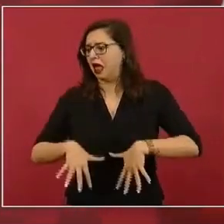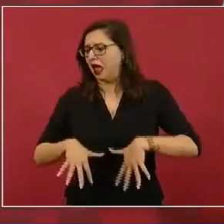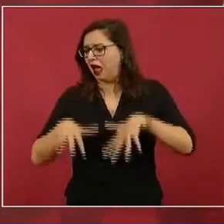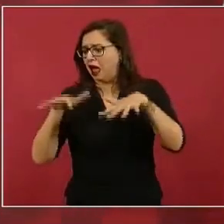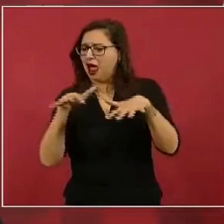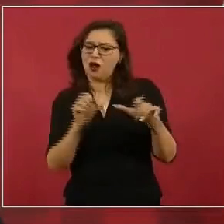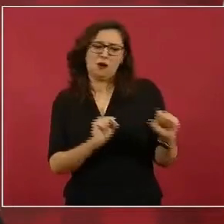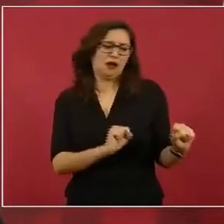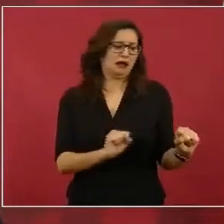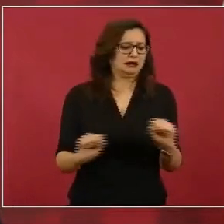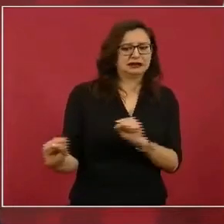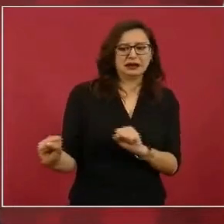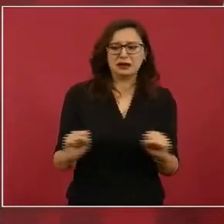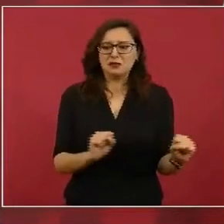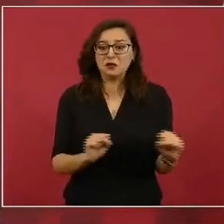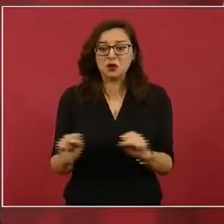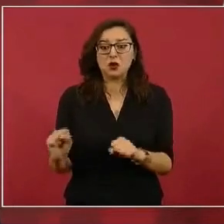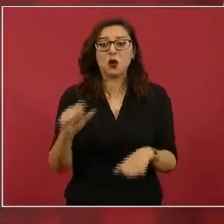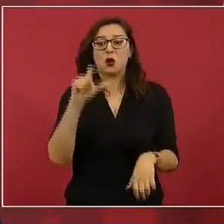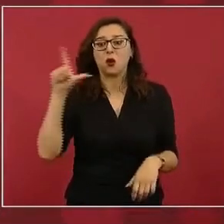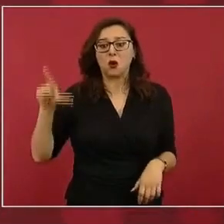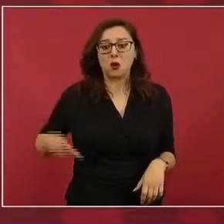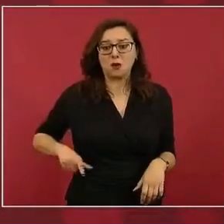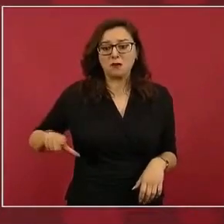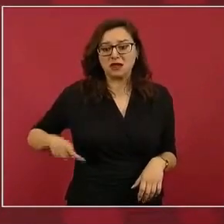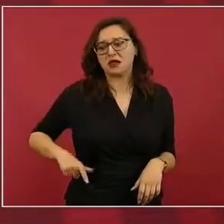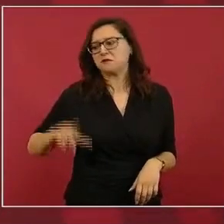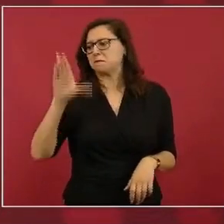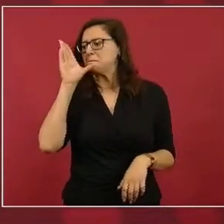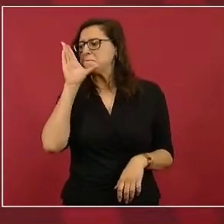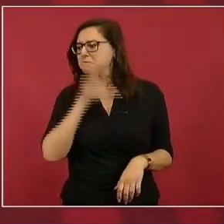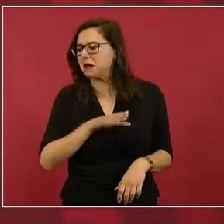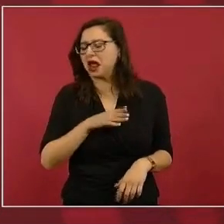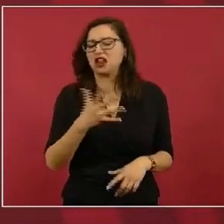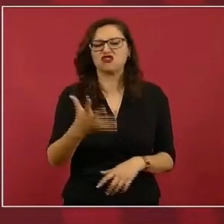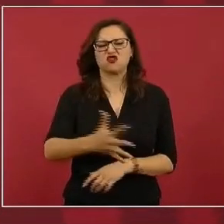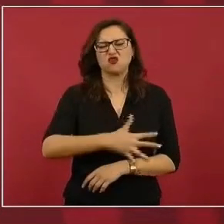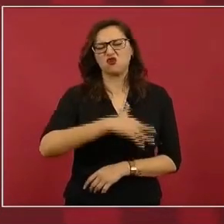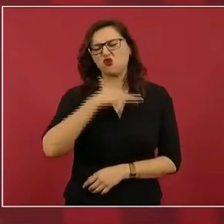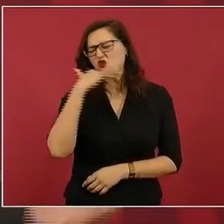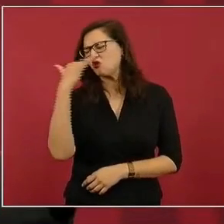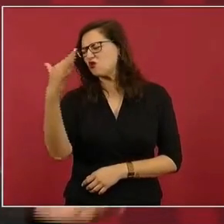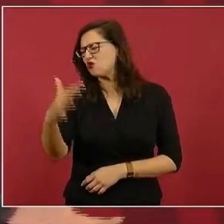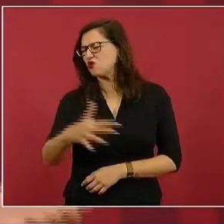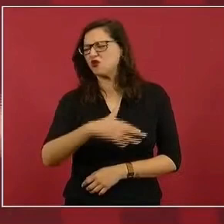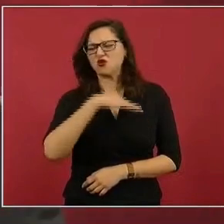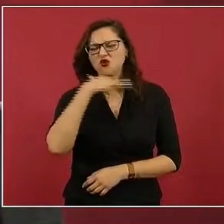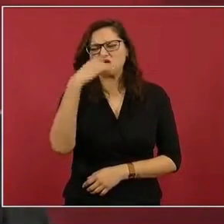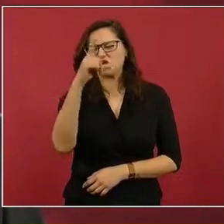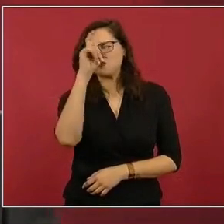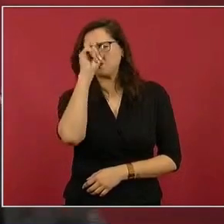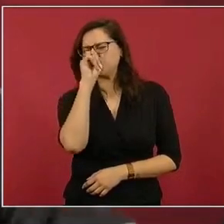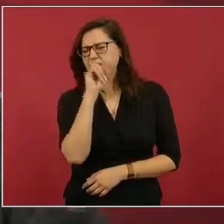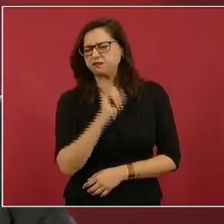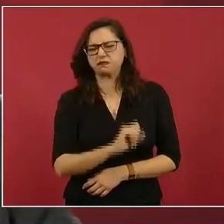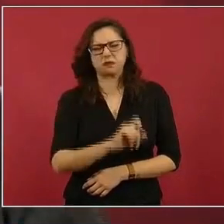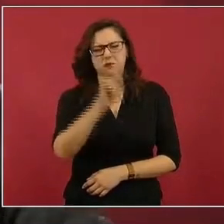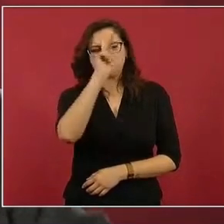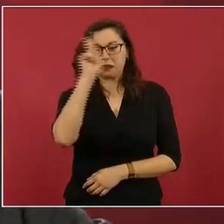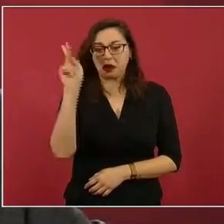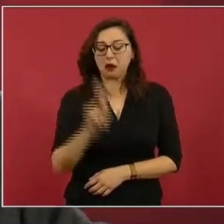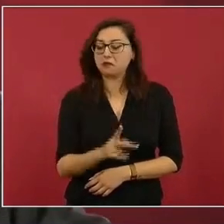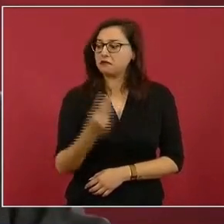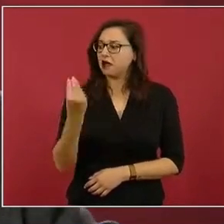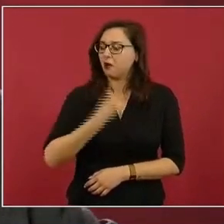malos gobiernos, la peste de la corrupción. ¿Por qué resistimos? ¿Por qué no